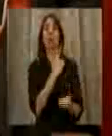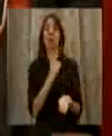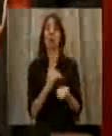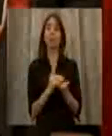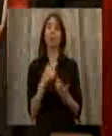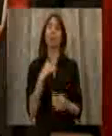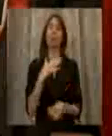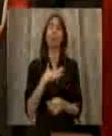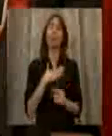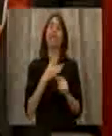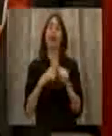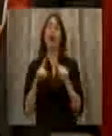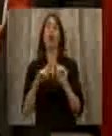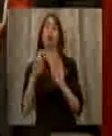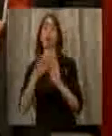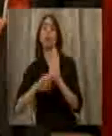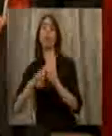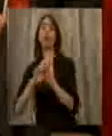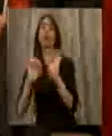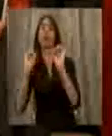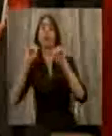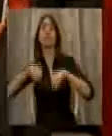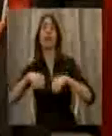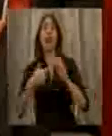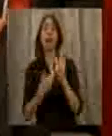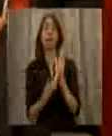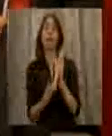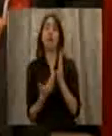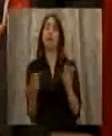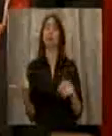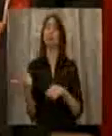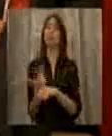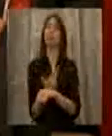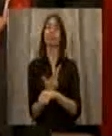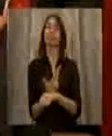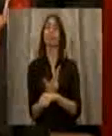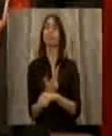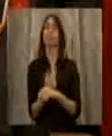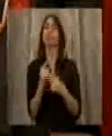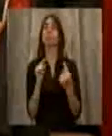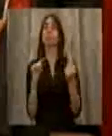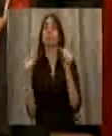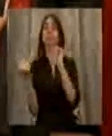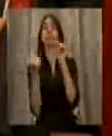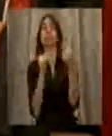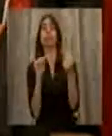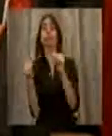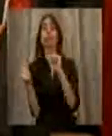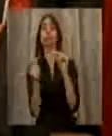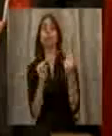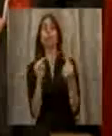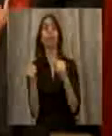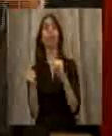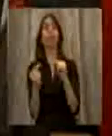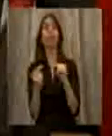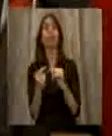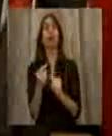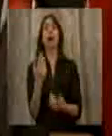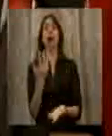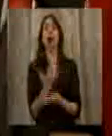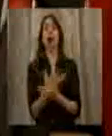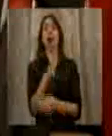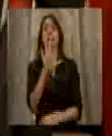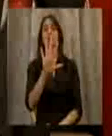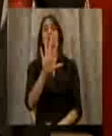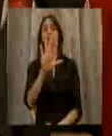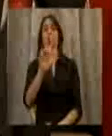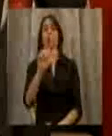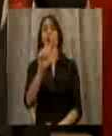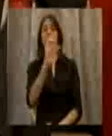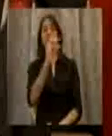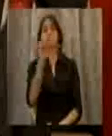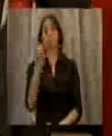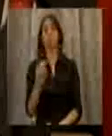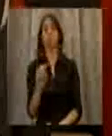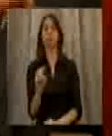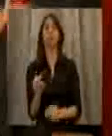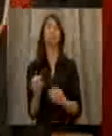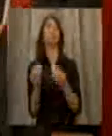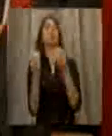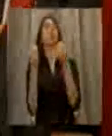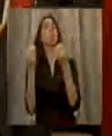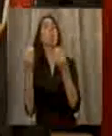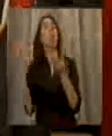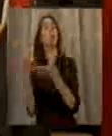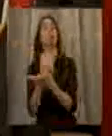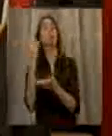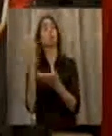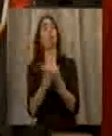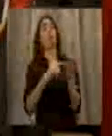otro, desgraciadamente no hubo un intenso debate. Tenemos un 56% de efectividad